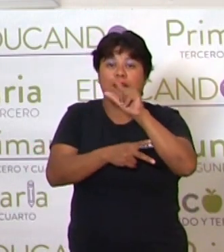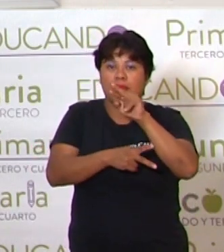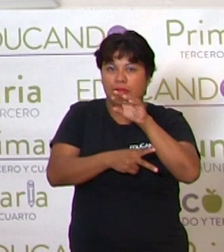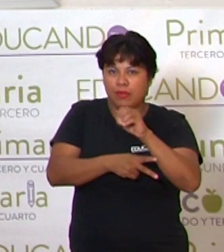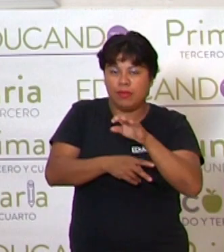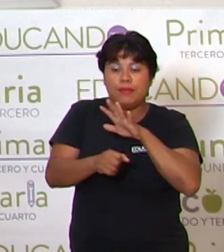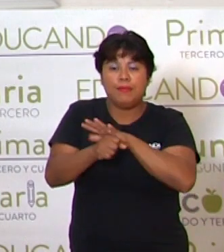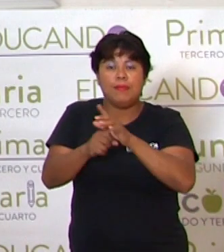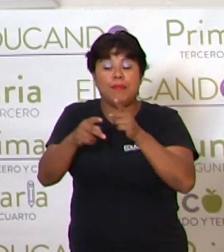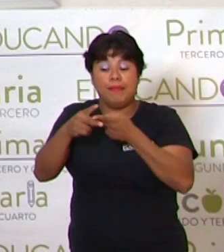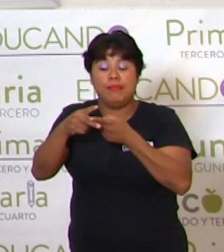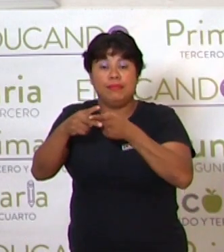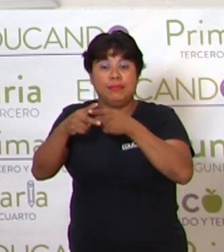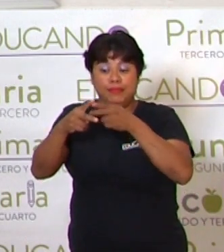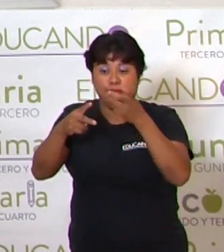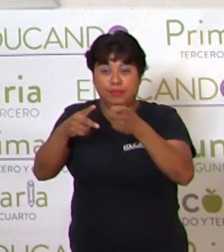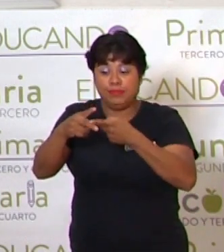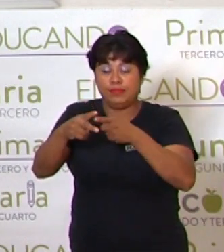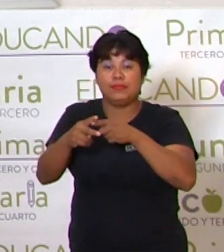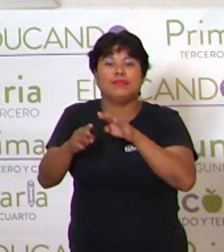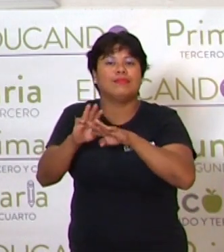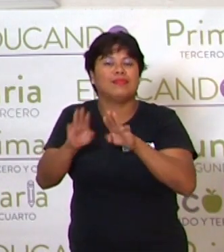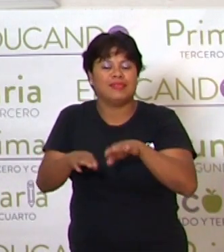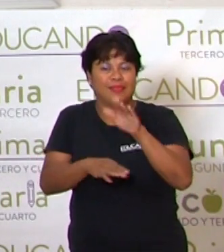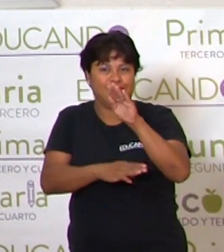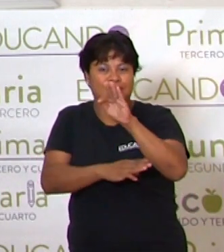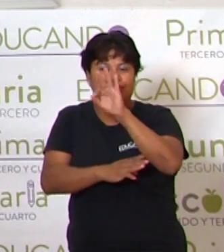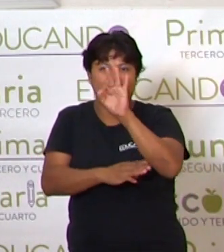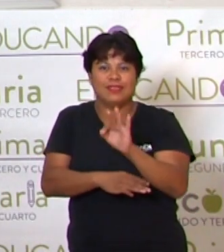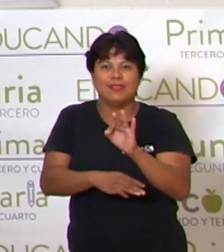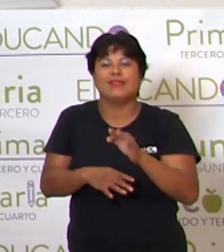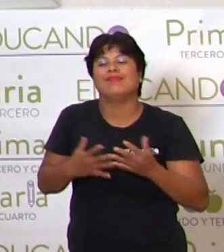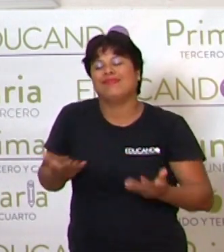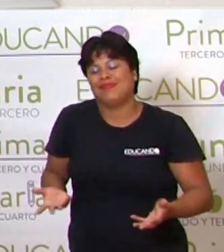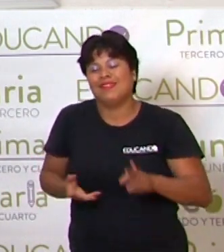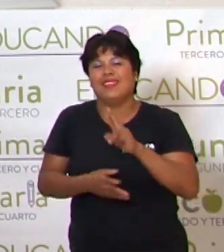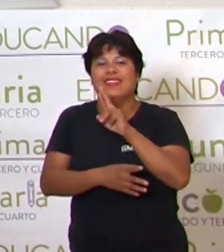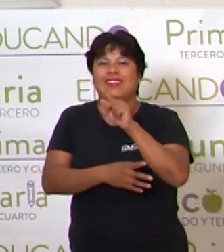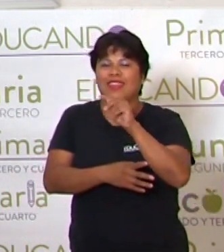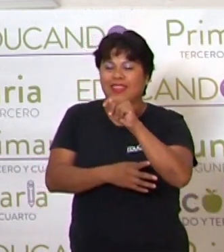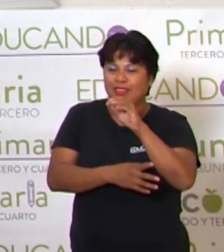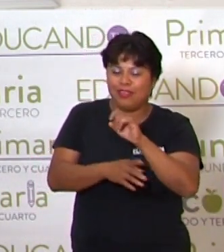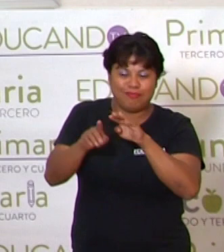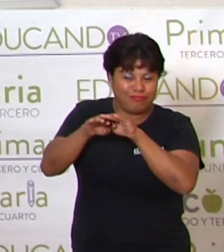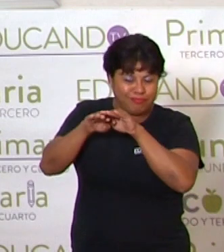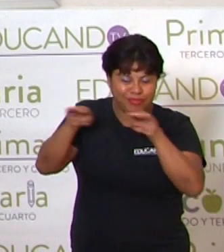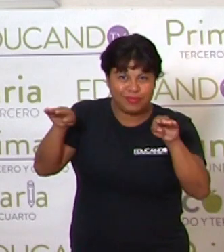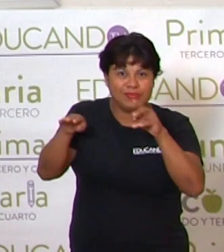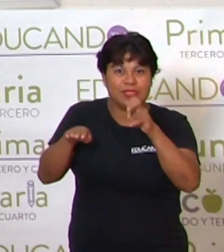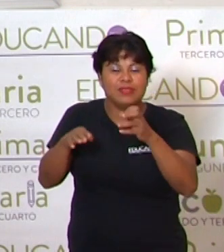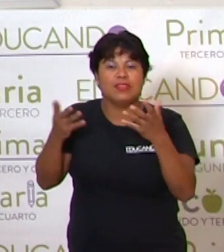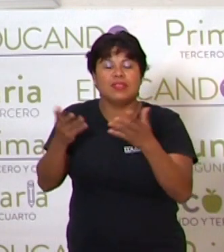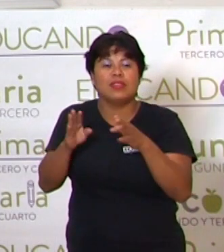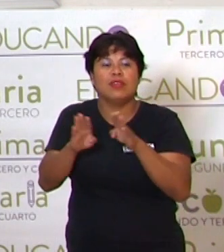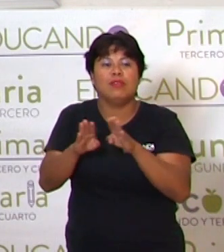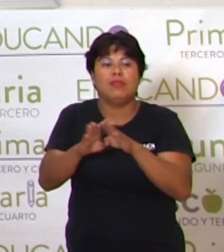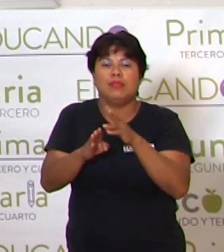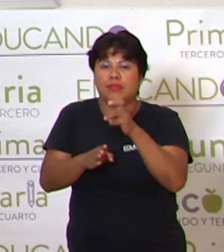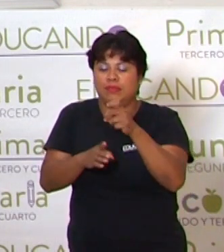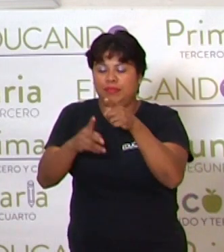ángulos mide 90 grados? Pues el recto, el que está formando aquí como una